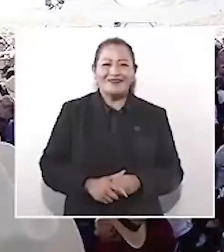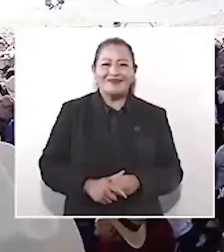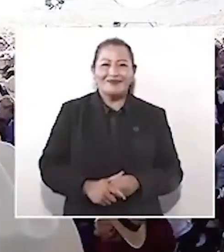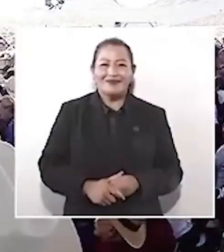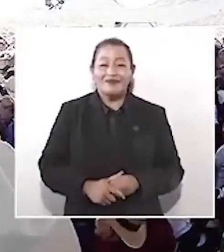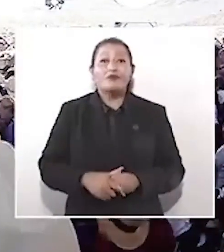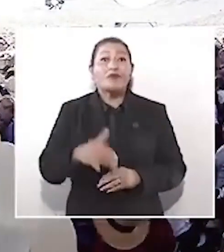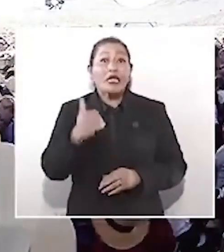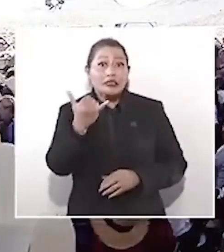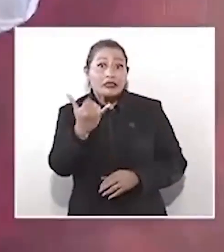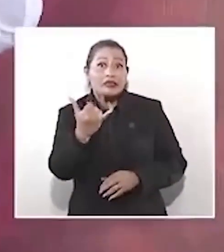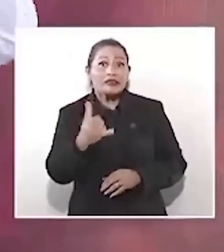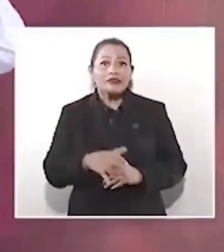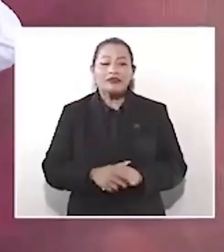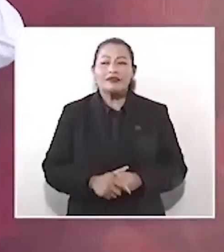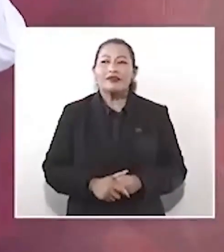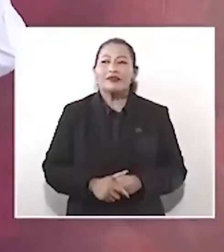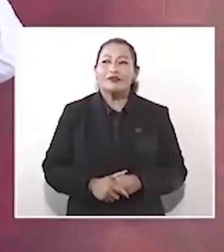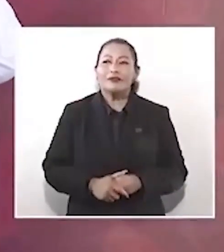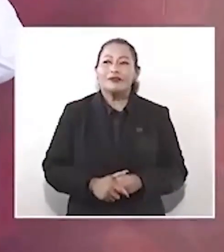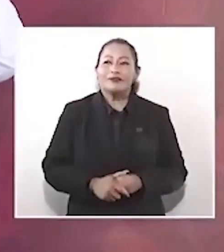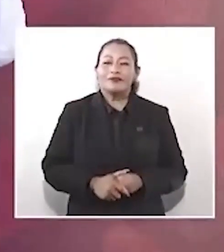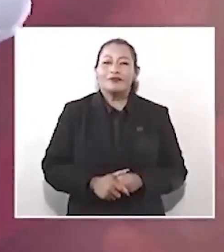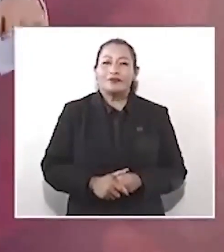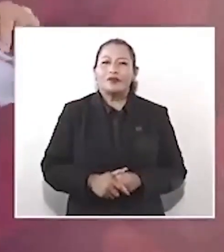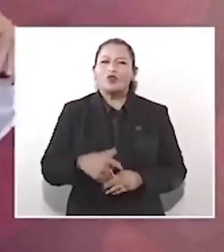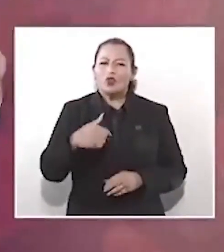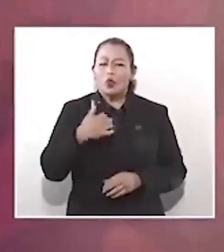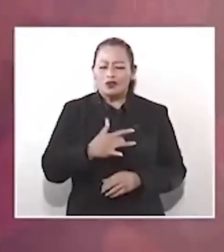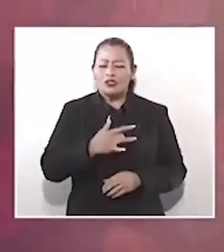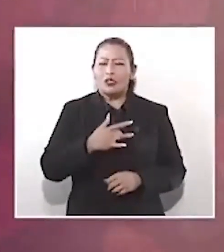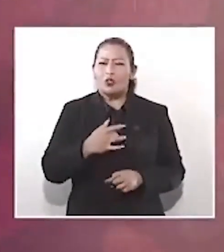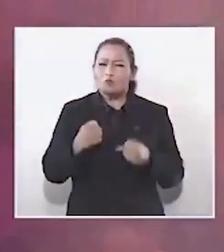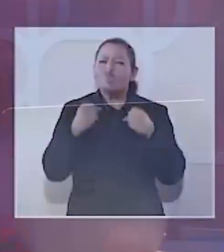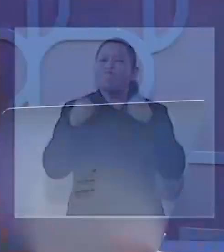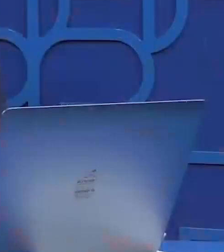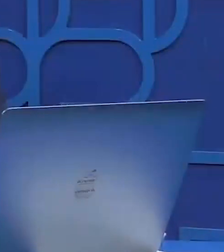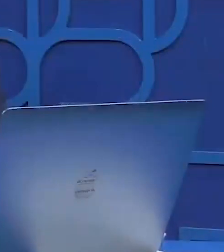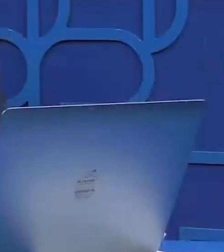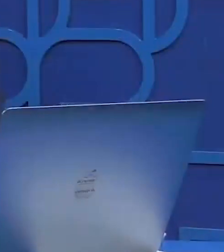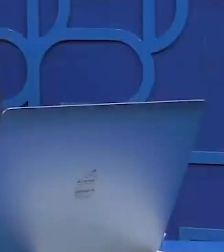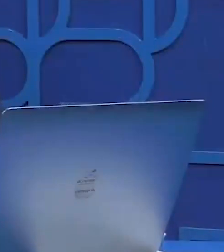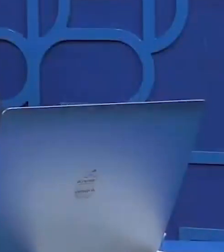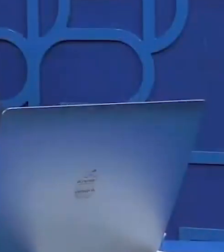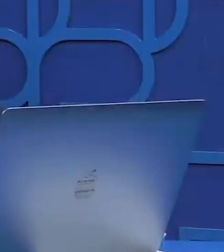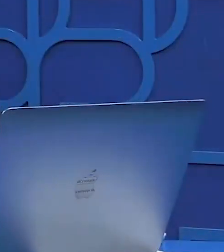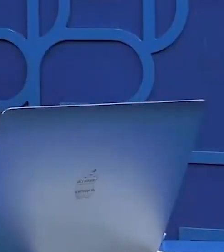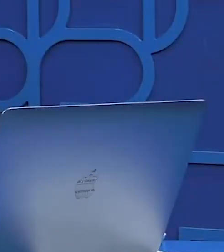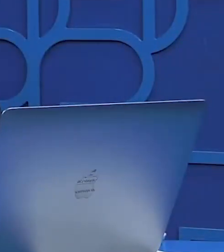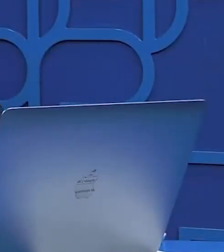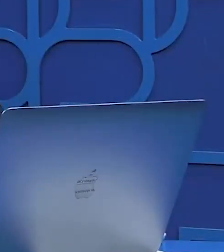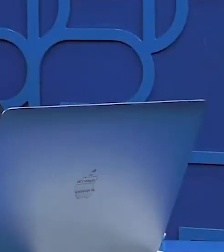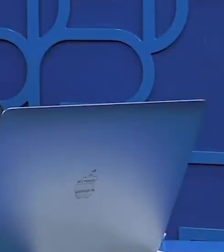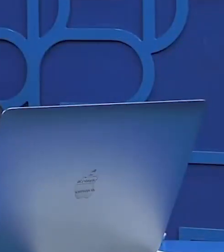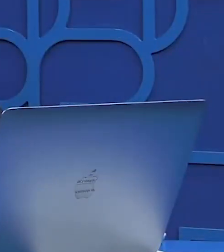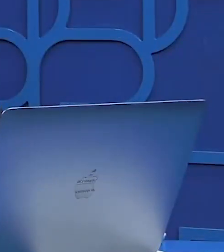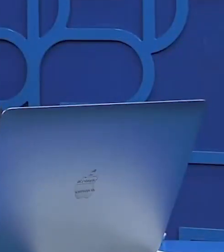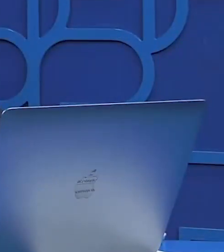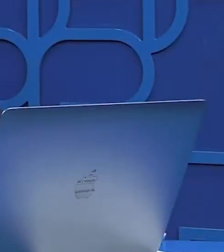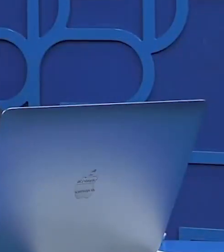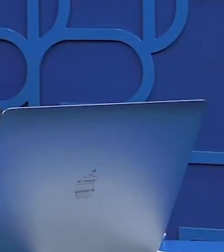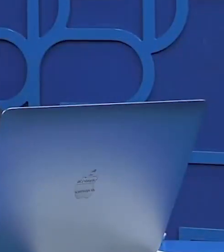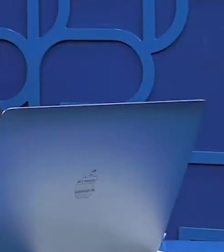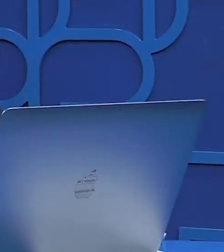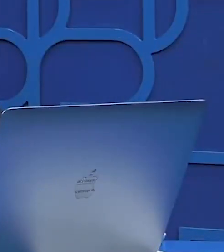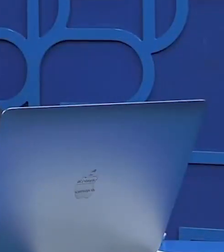todas las localidades Yaqui que empezaron a recibir agua. Excelente. Y con los seres, ¿cómo va el trabajo? Porque los seres